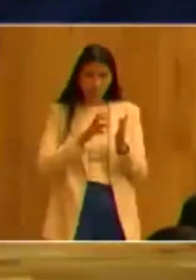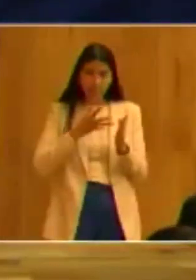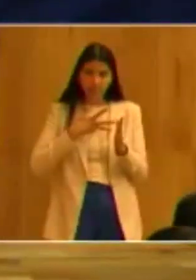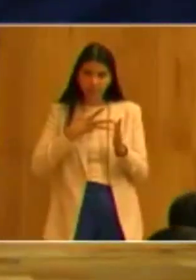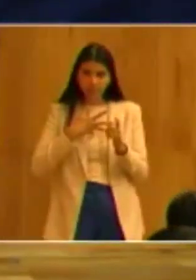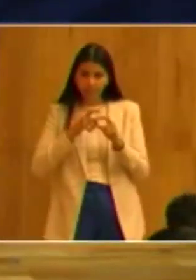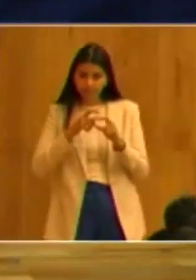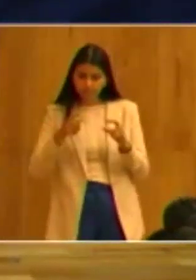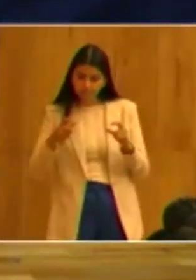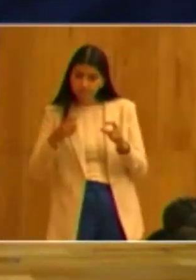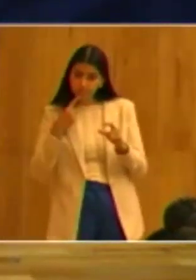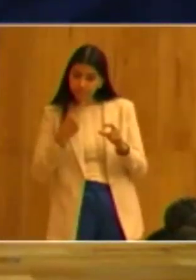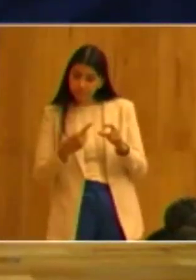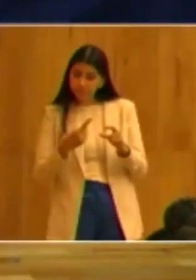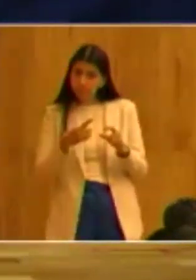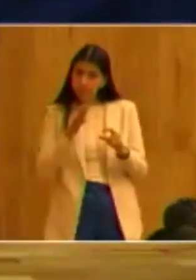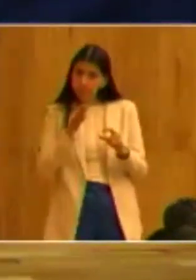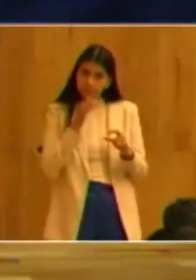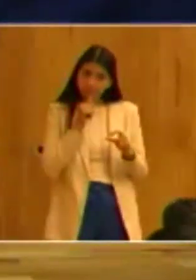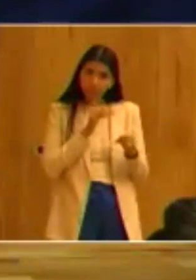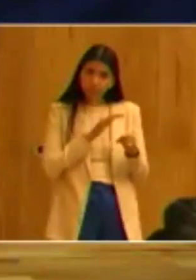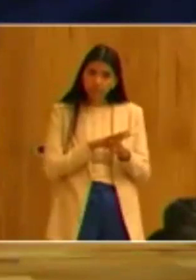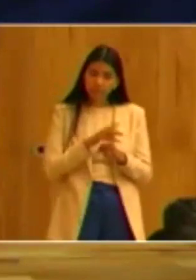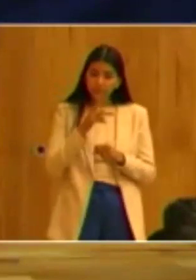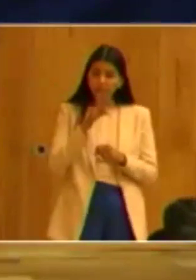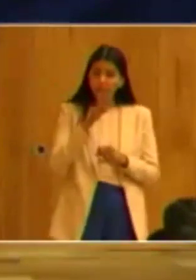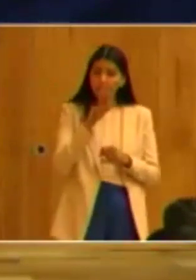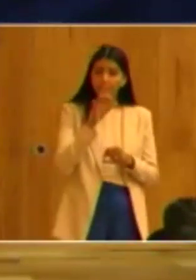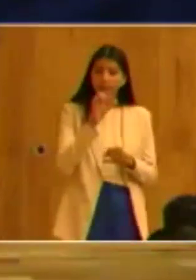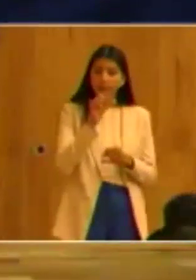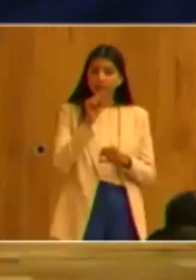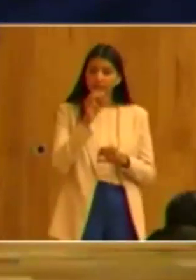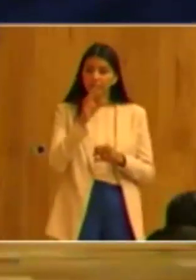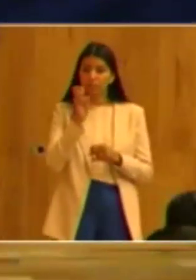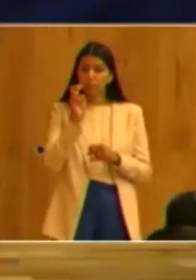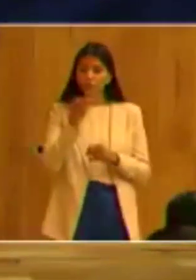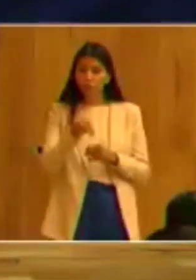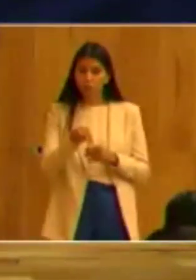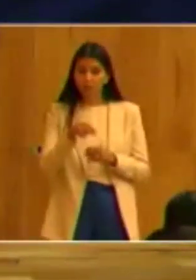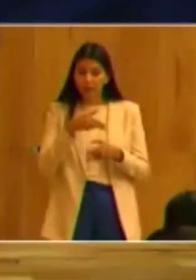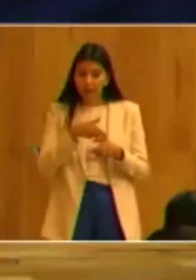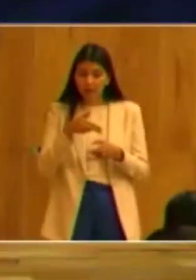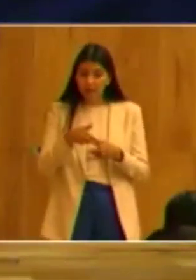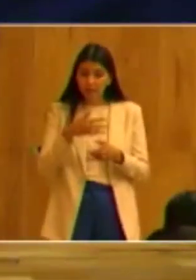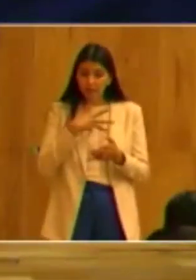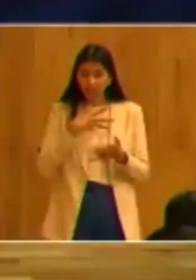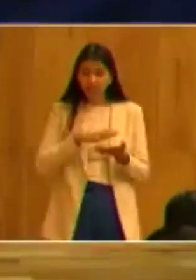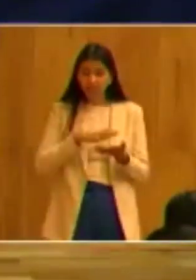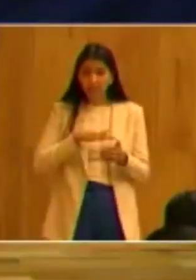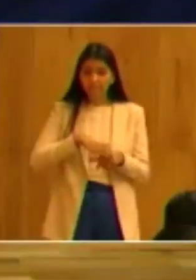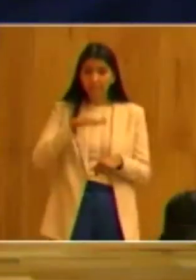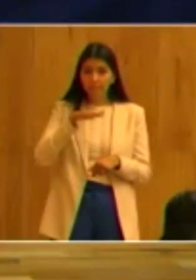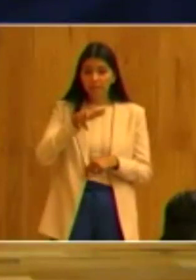que impide la prescripción hasta en tanto ocurra la mayoría de edad.